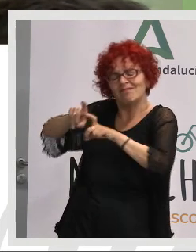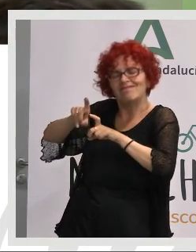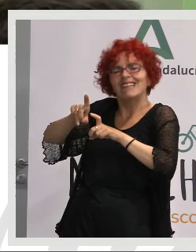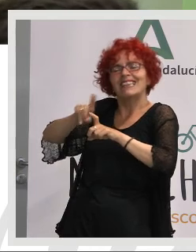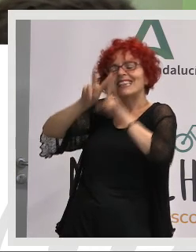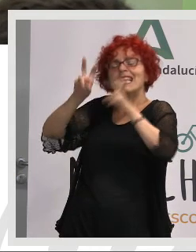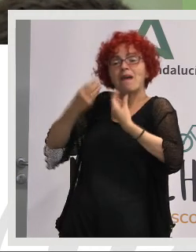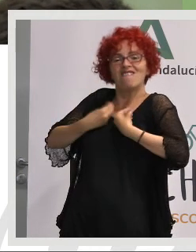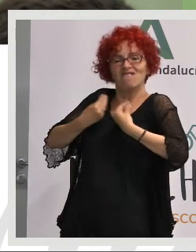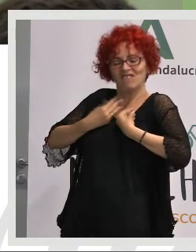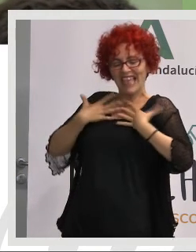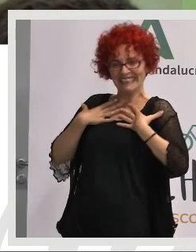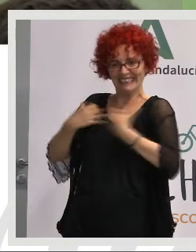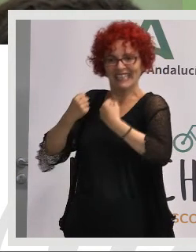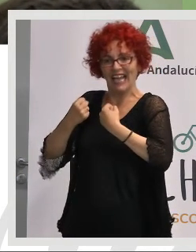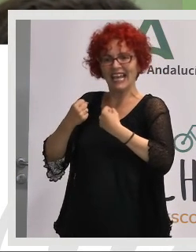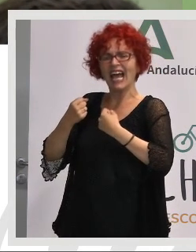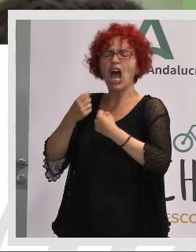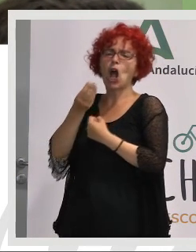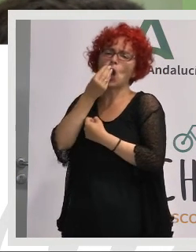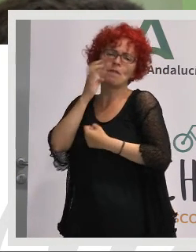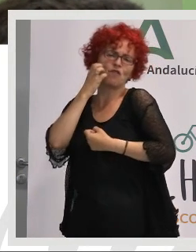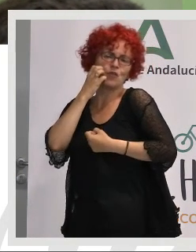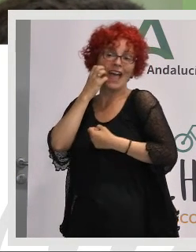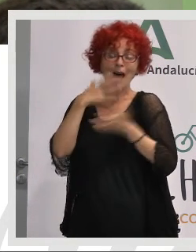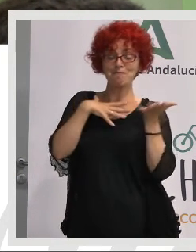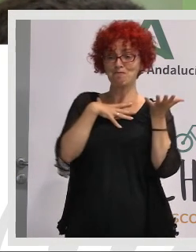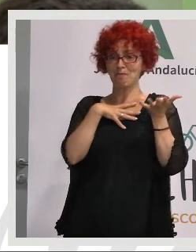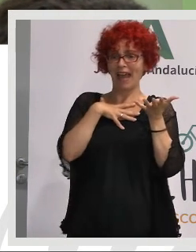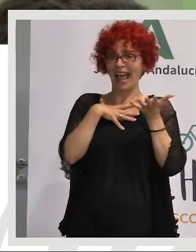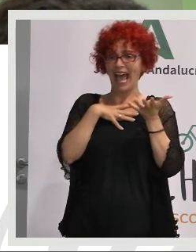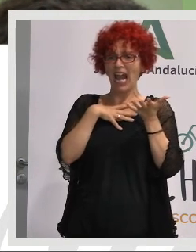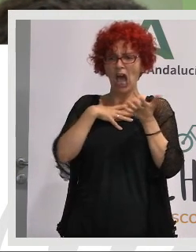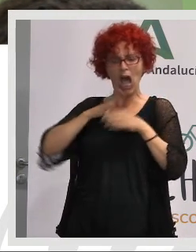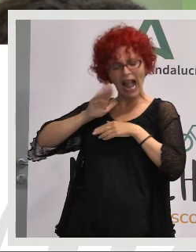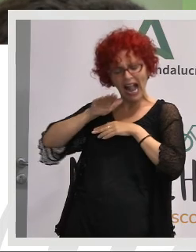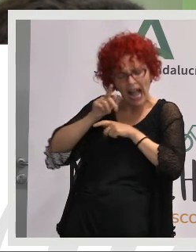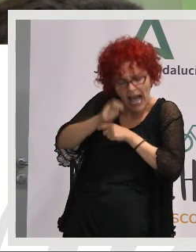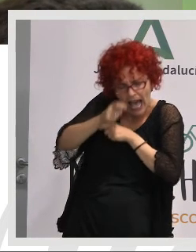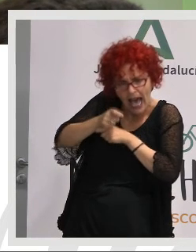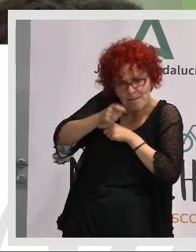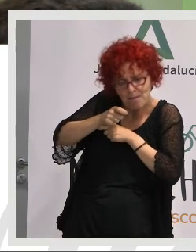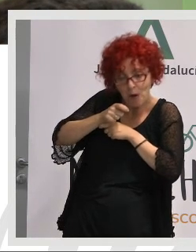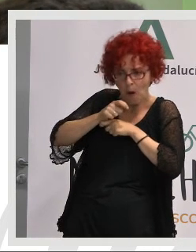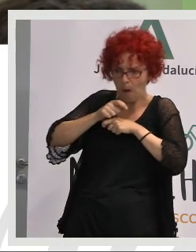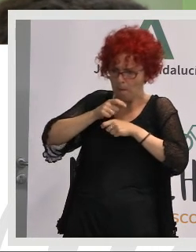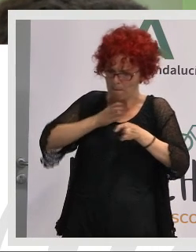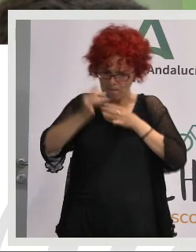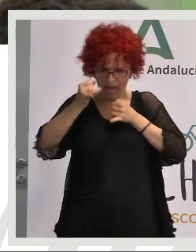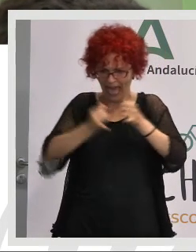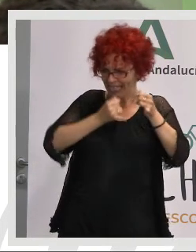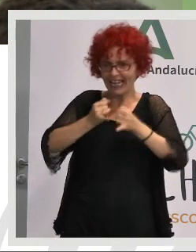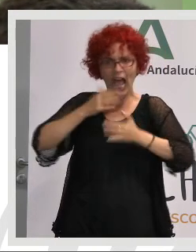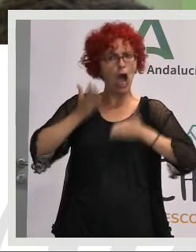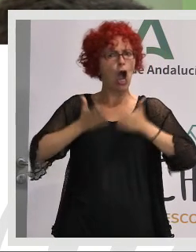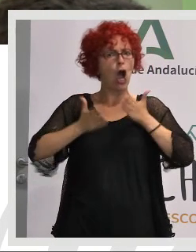cuidado del entorno. Comer fruta, bailar, cultivar un huerto, patinar y correr son algunas de sus